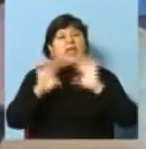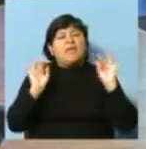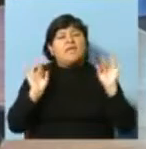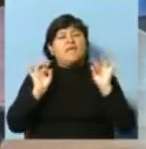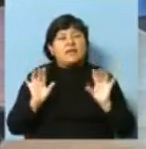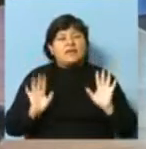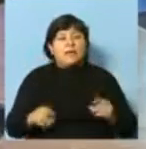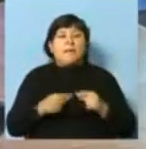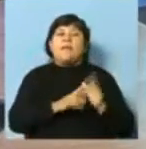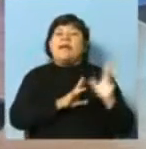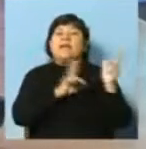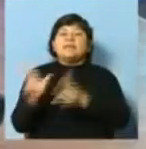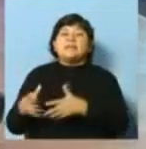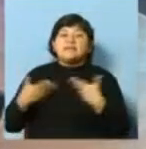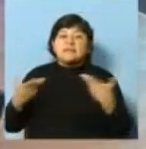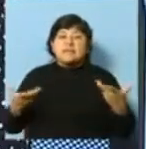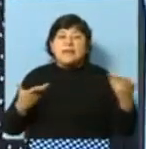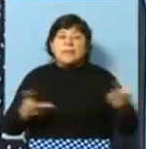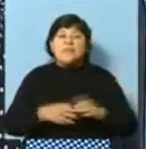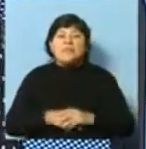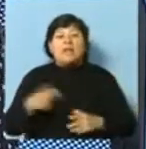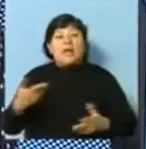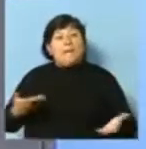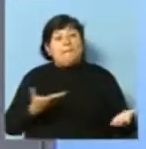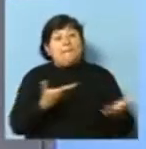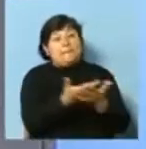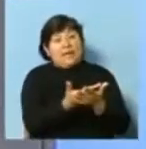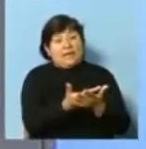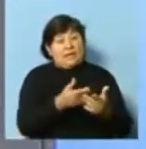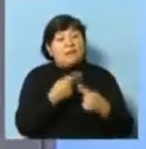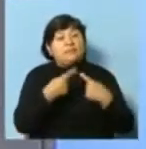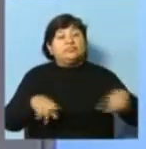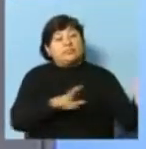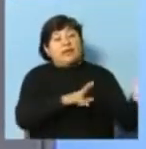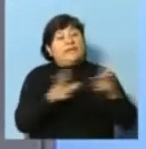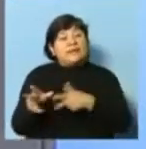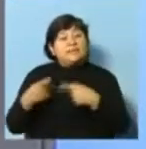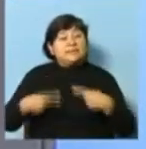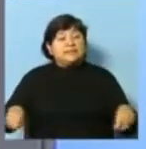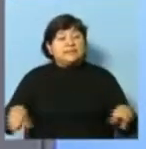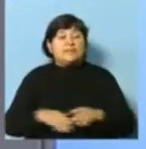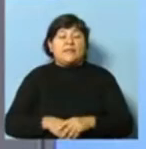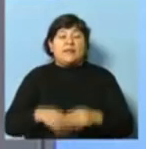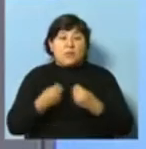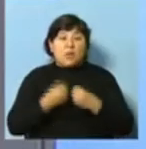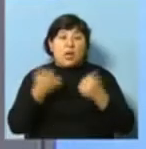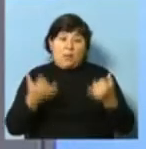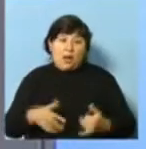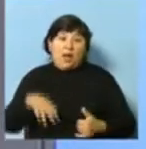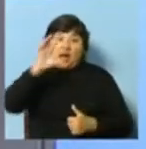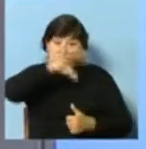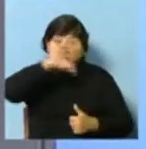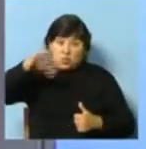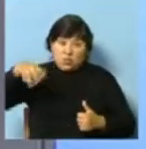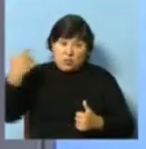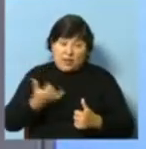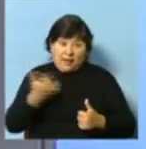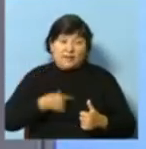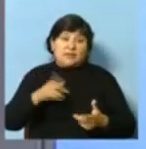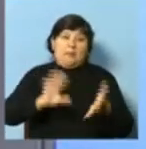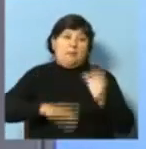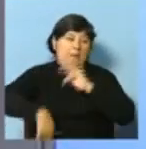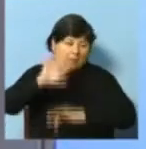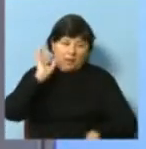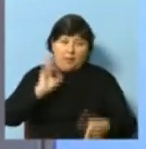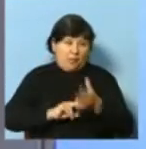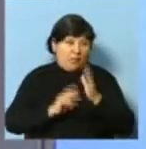casos que se le dice a los vecinos que siguen pidiendo por esto bueno nosotros hemos tenido lluvias que es nuestro gran enemigo